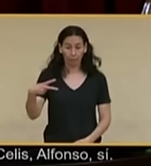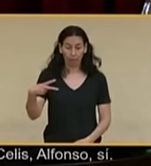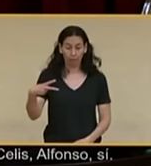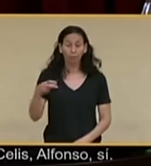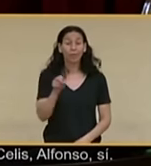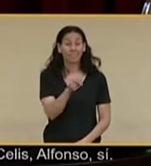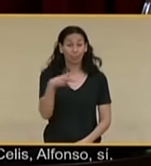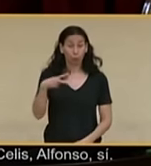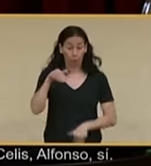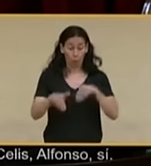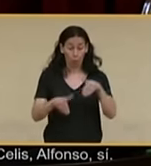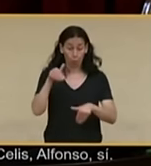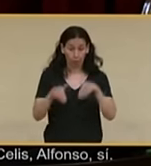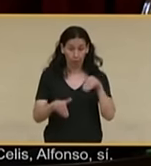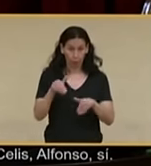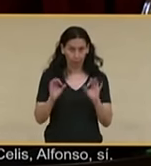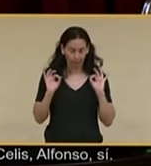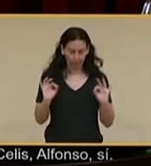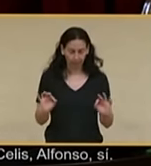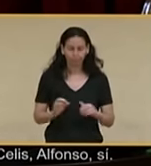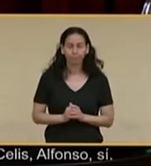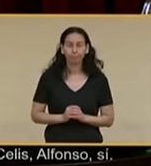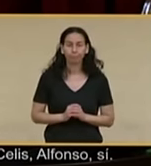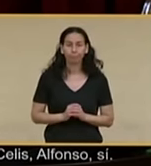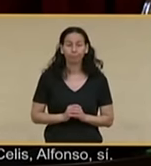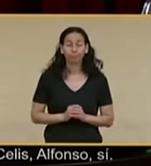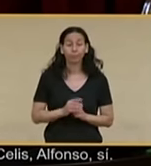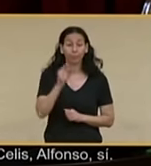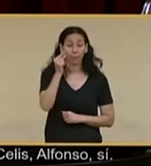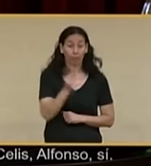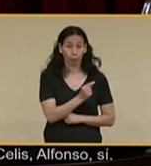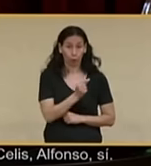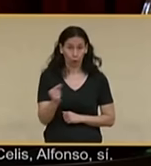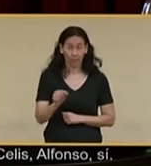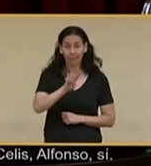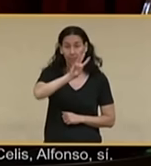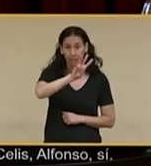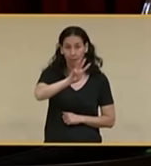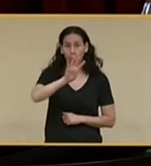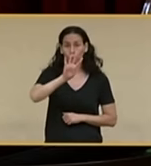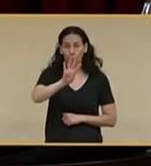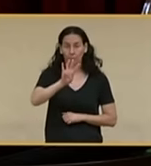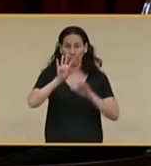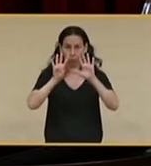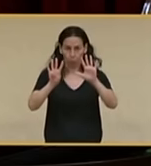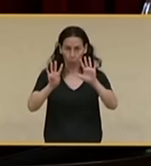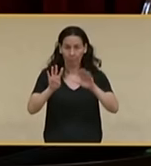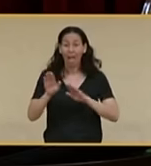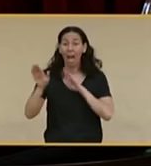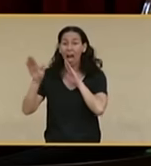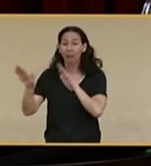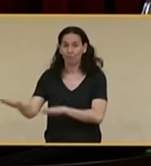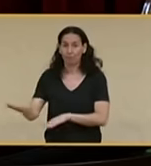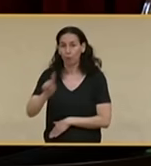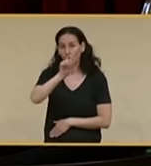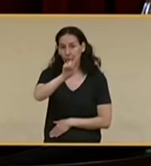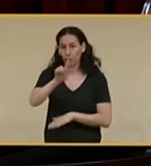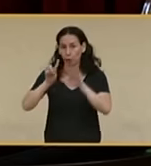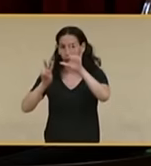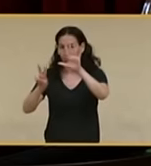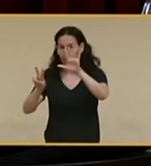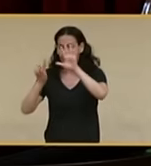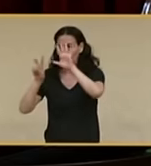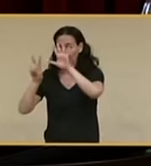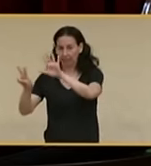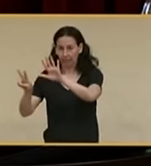El resultado de la votación ha sido el siguiente. Votos emitidos 349. Votos a favor